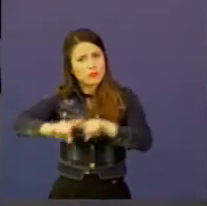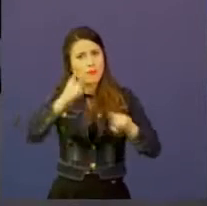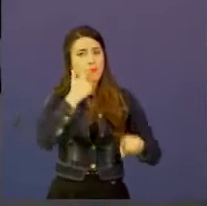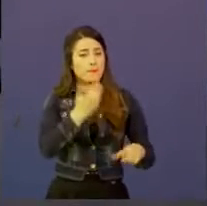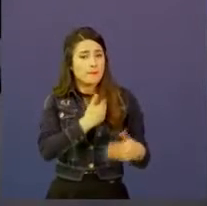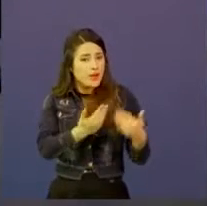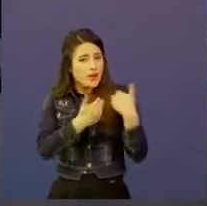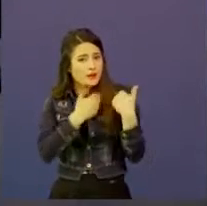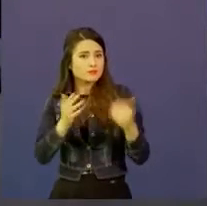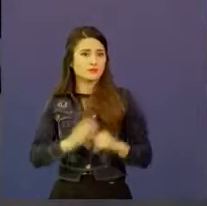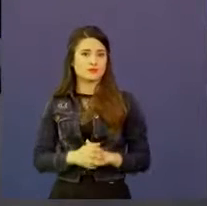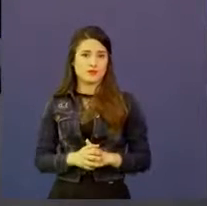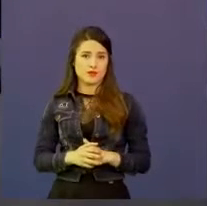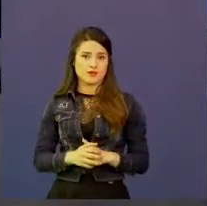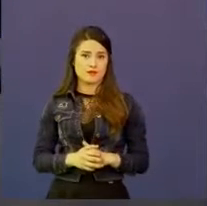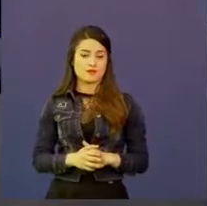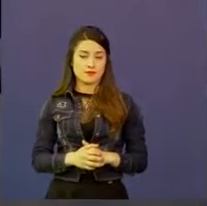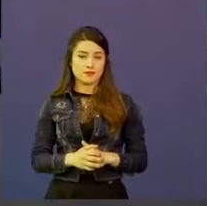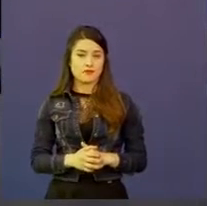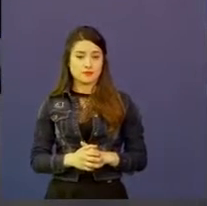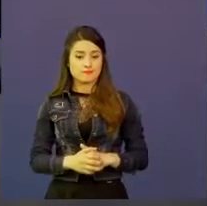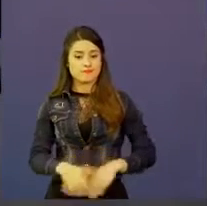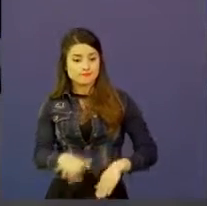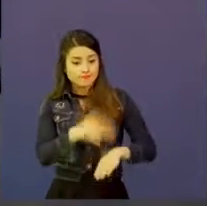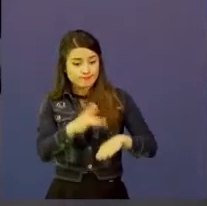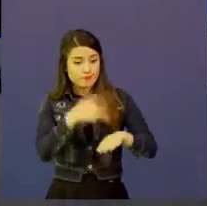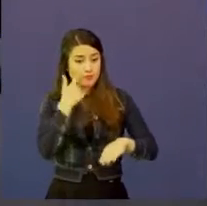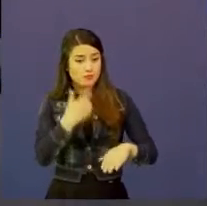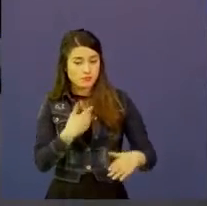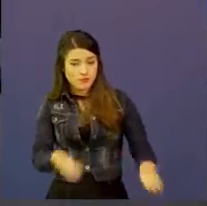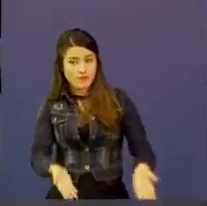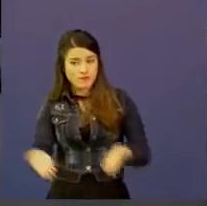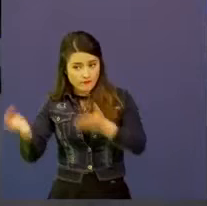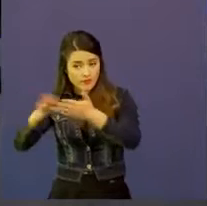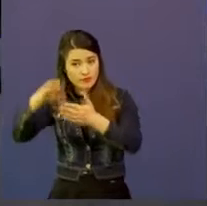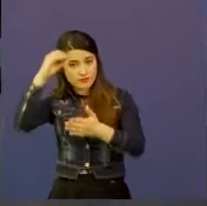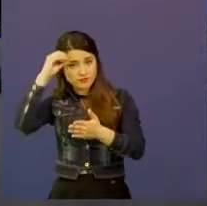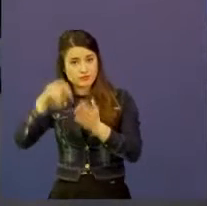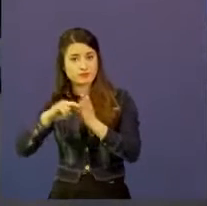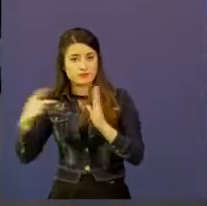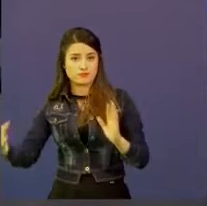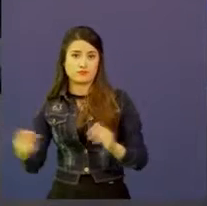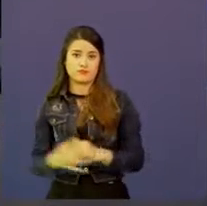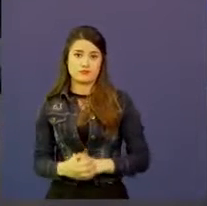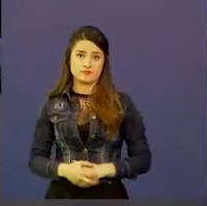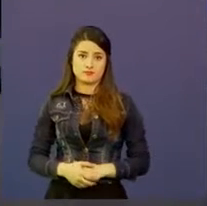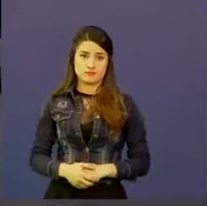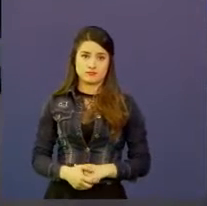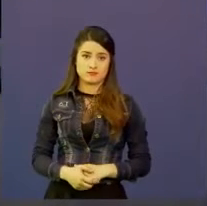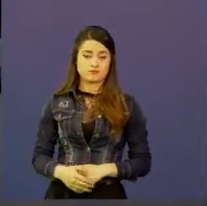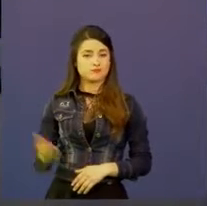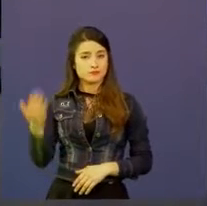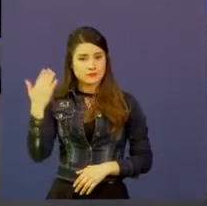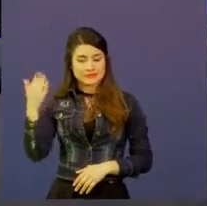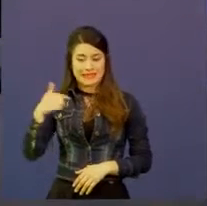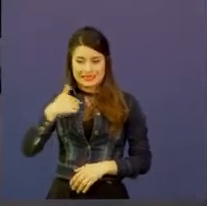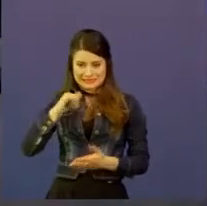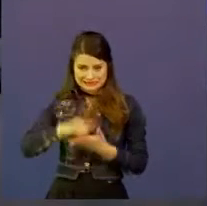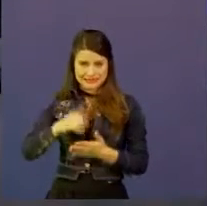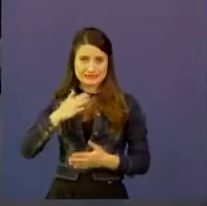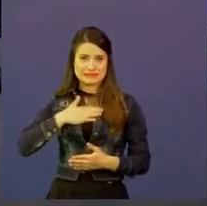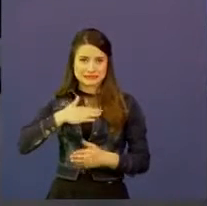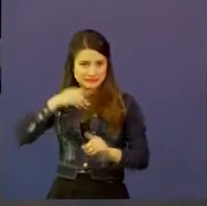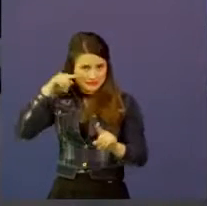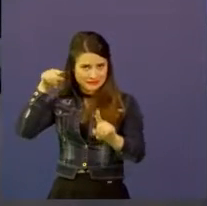herramienta y poder incentivar el uso, para mí es fundamental. Y yo creo que esa es la apuesta que nosotros tenemos allí,